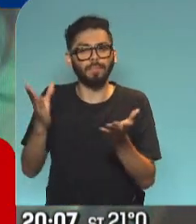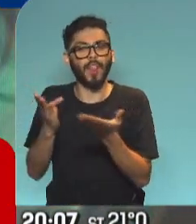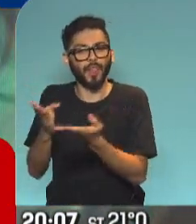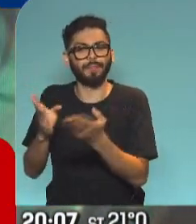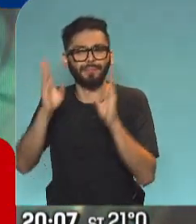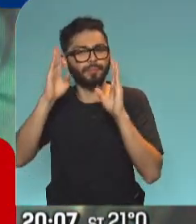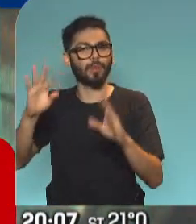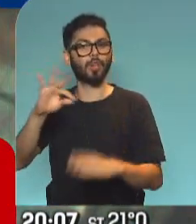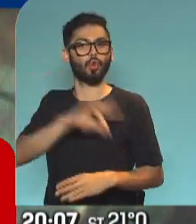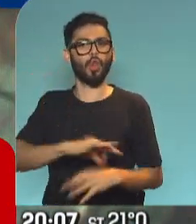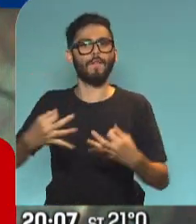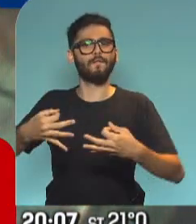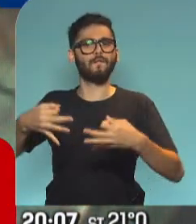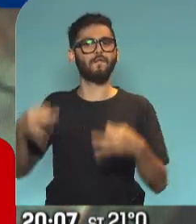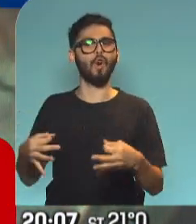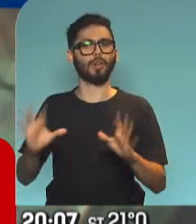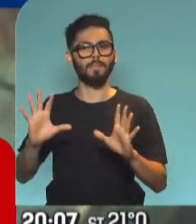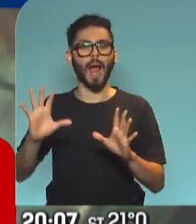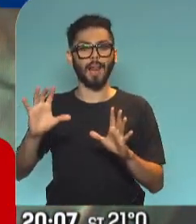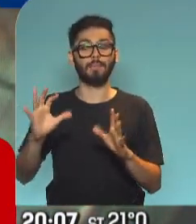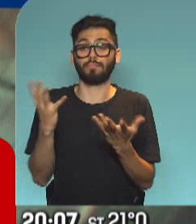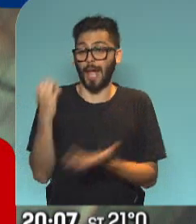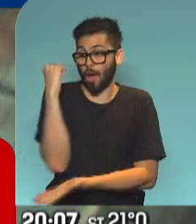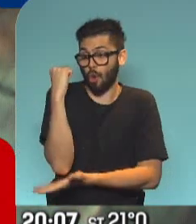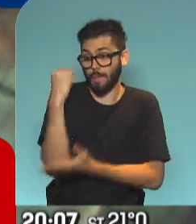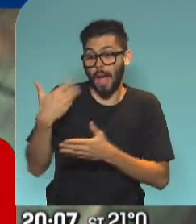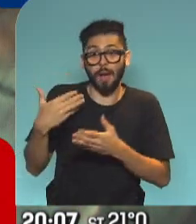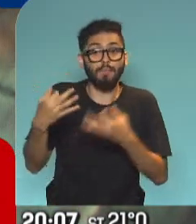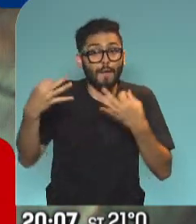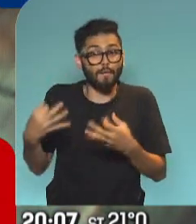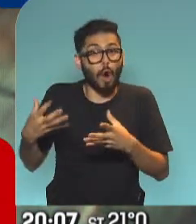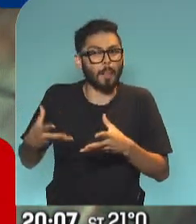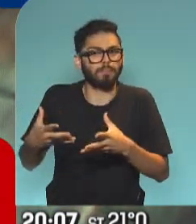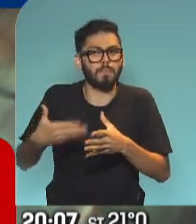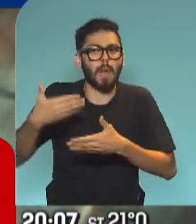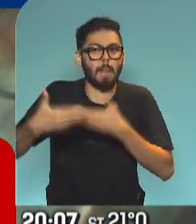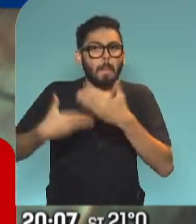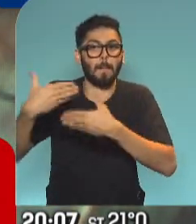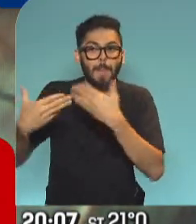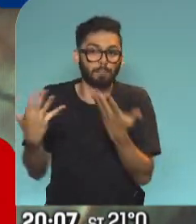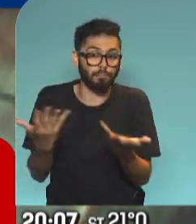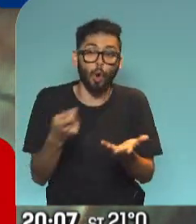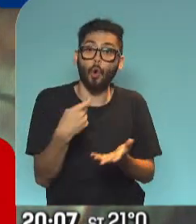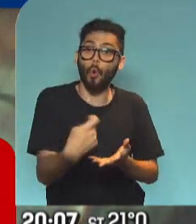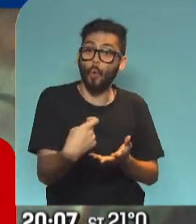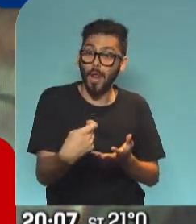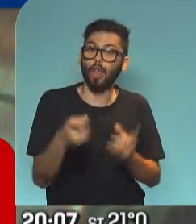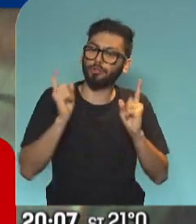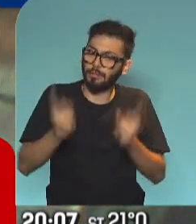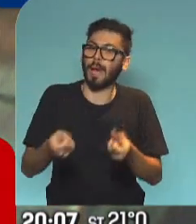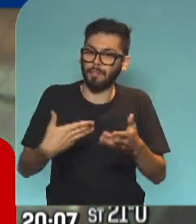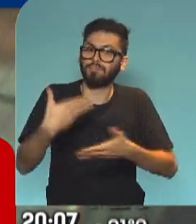salarios formales, porque se entiende que si la economía crece de manera formal, bueno, los jubilados y jubilados disfrutan de